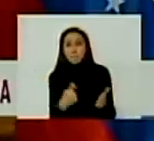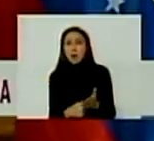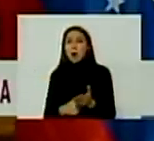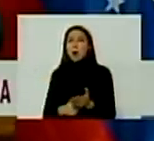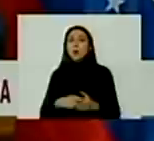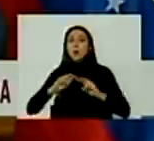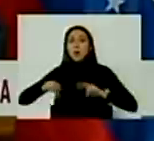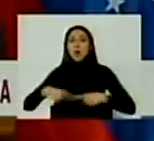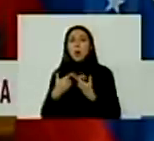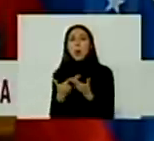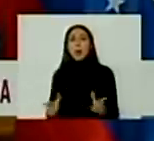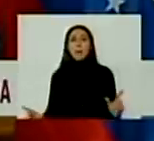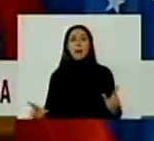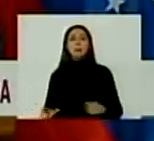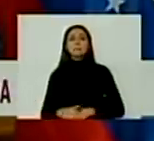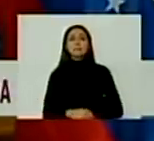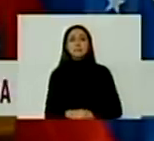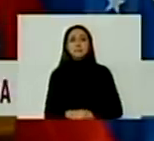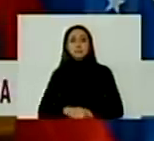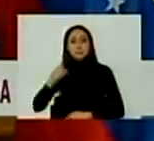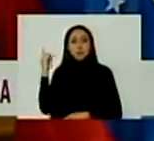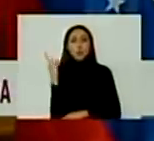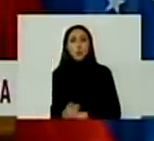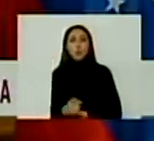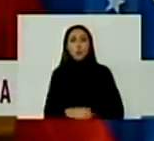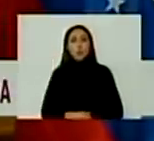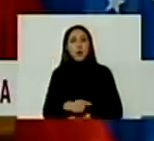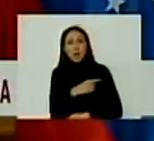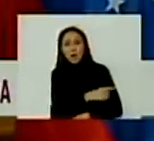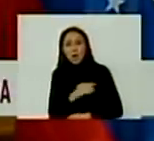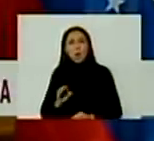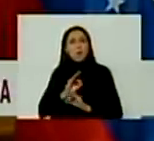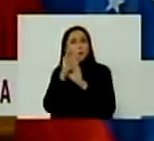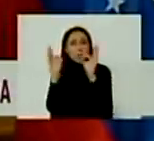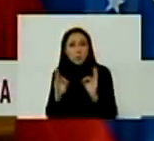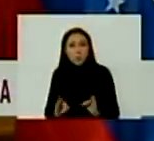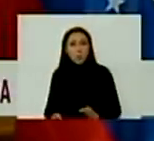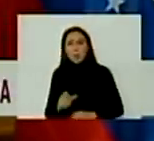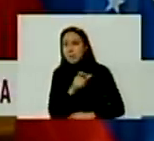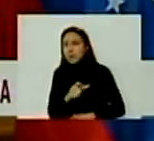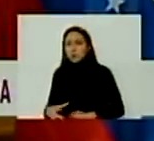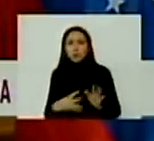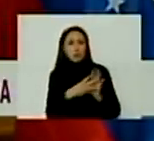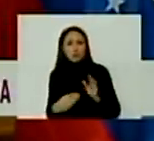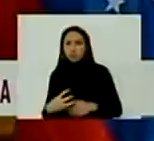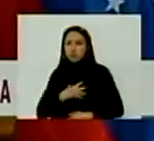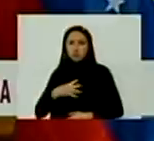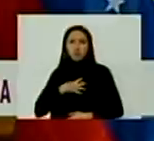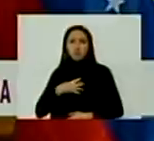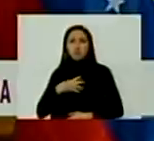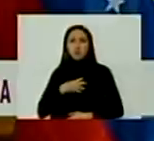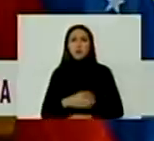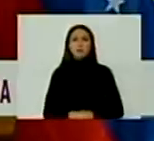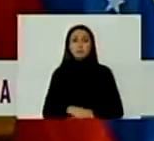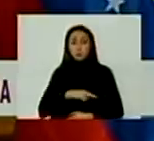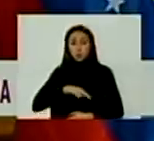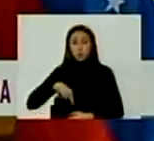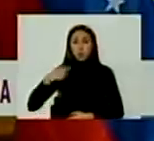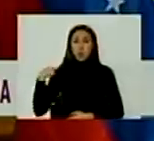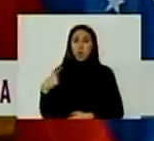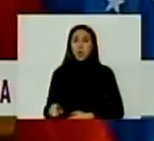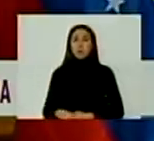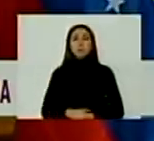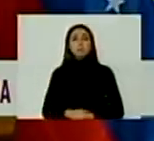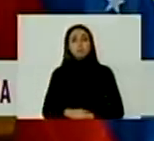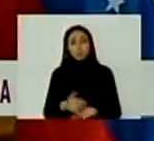fuego. Modelos totalmente, repito, que nadie debe imitar, pero que tenemos nosotros que lidiar